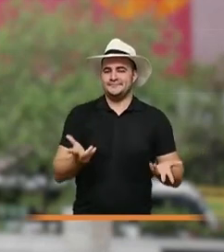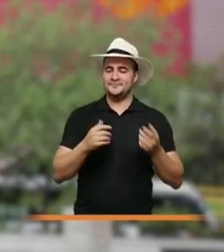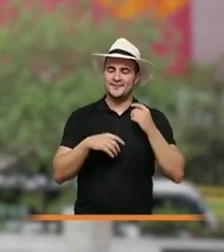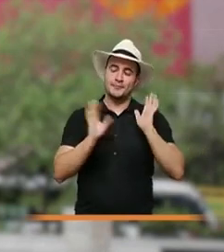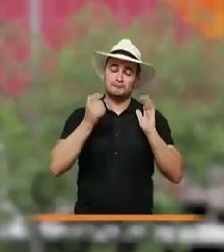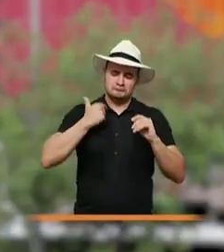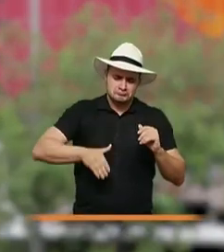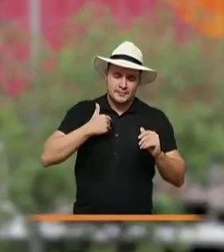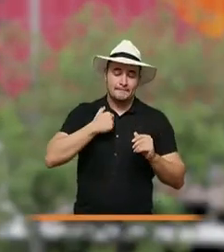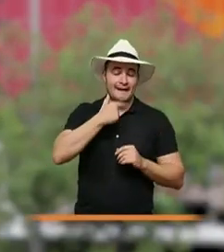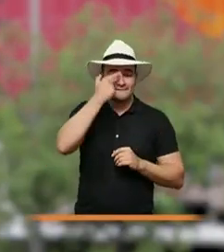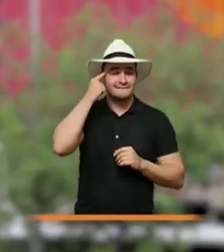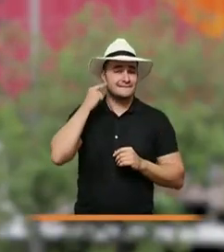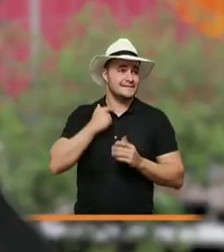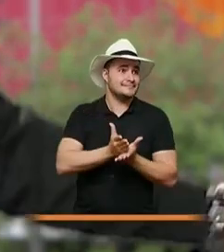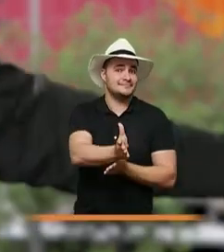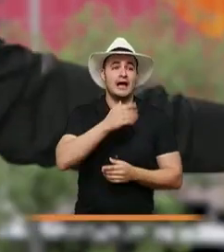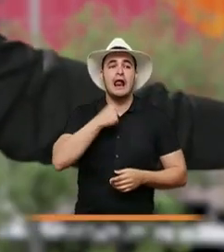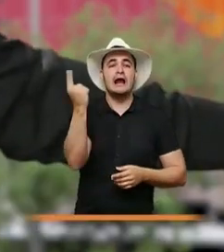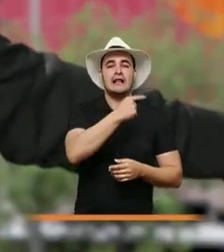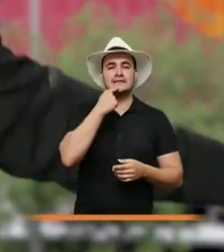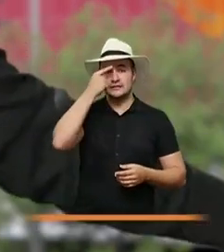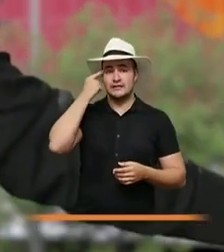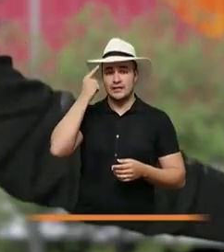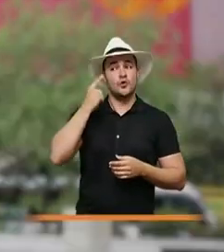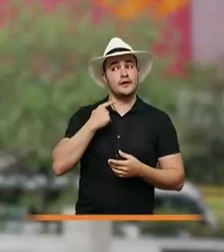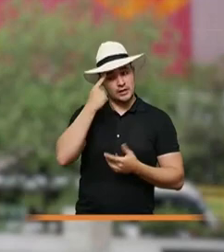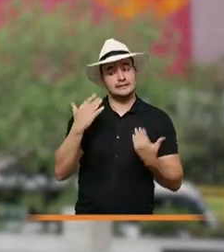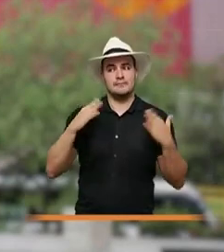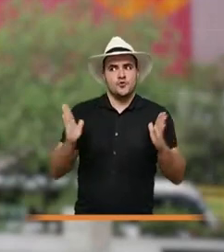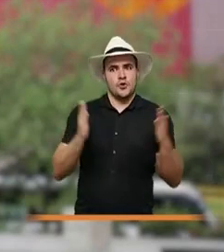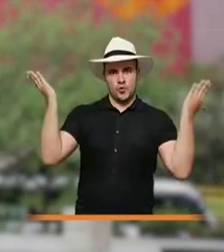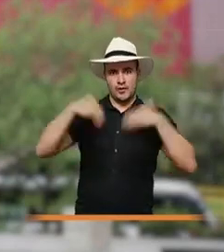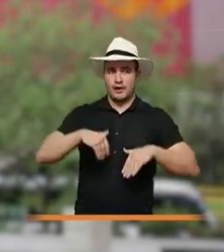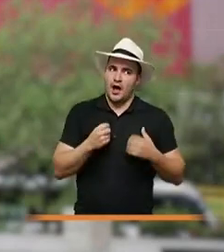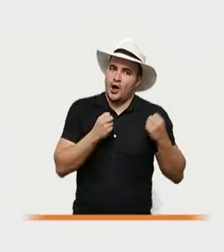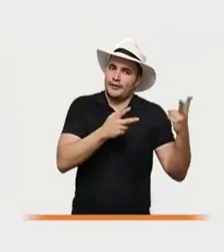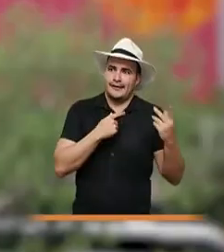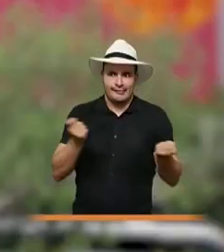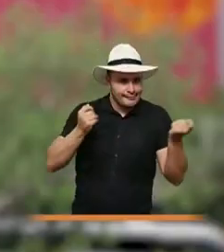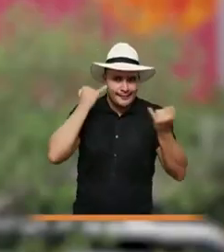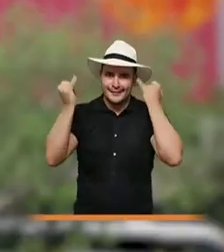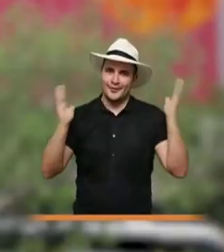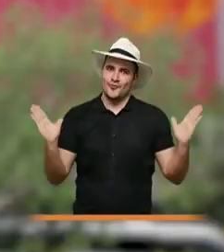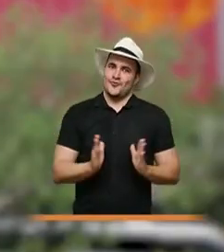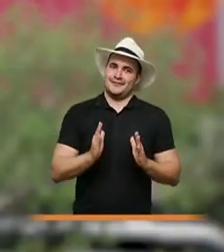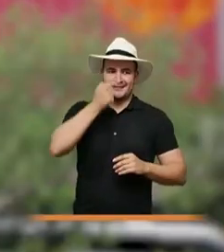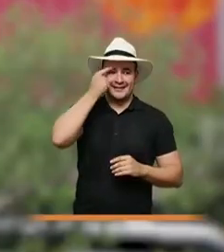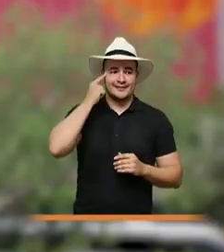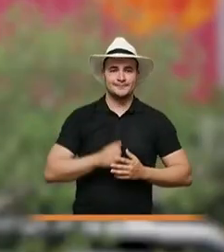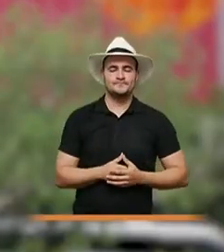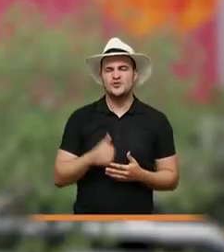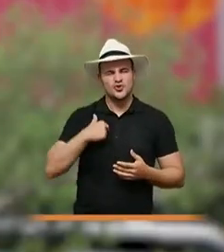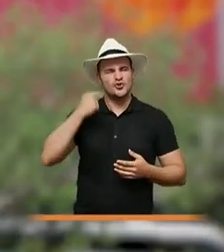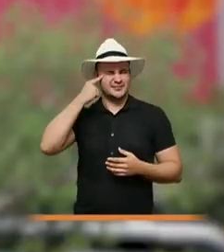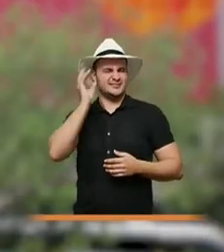vestir de negro dicen que el negro lo hace ver a uno más delgado entre hay que tirar por algún lado los más o menos sabía que